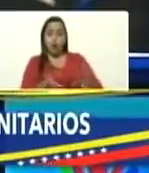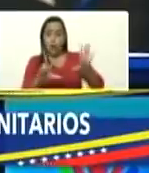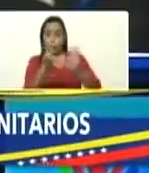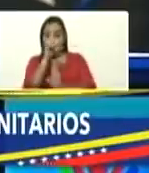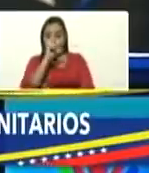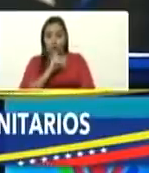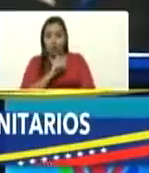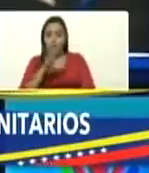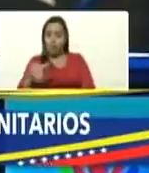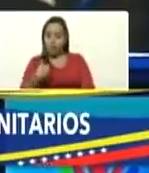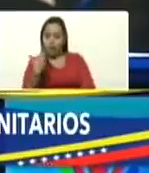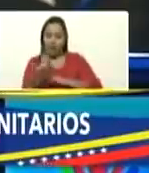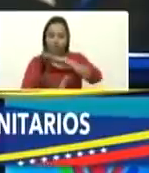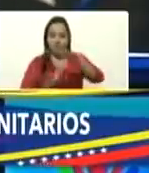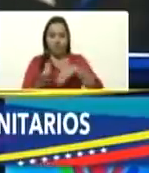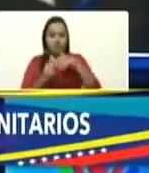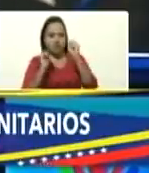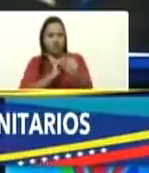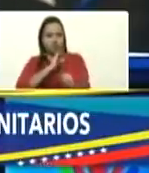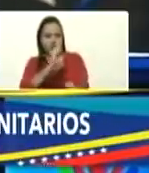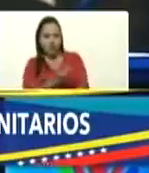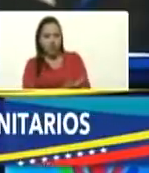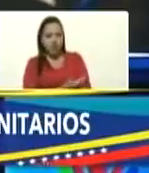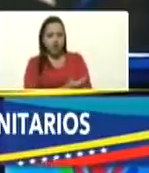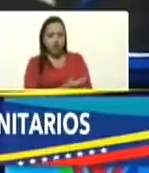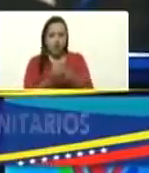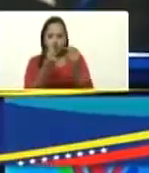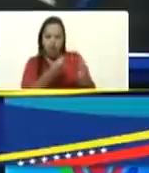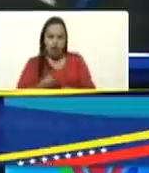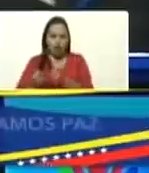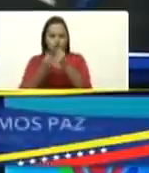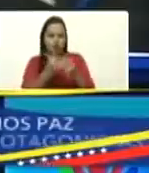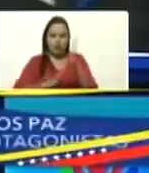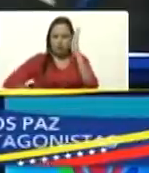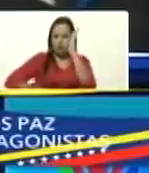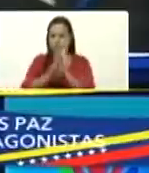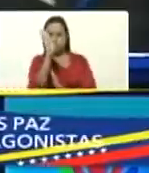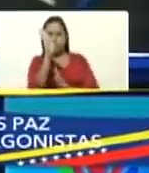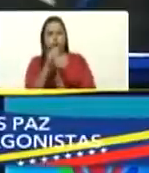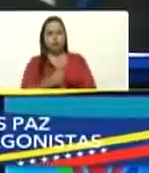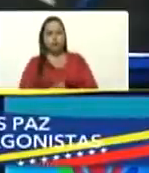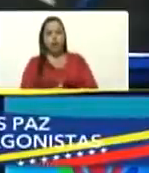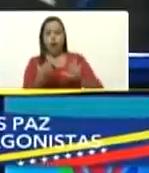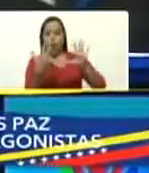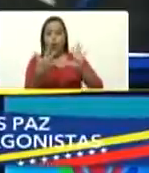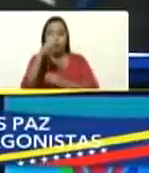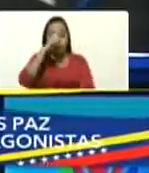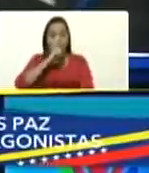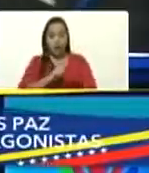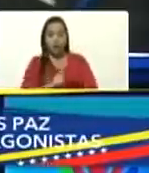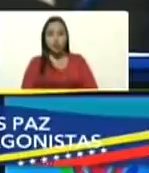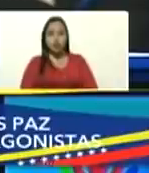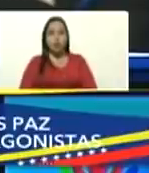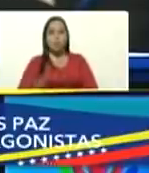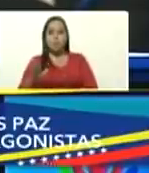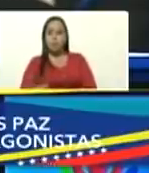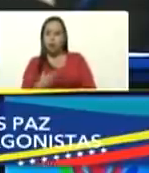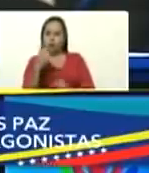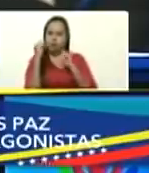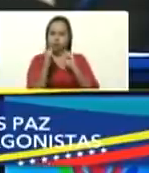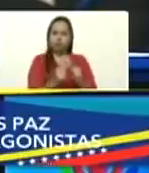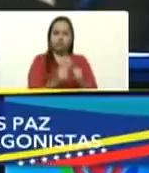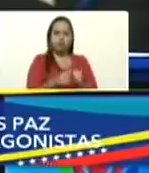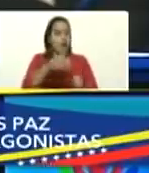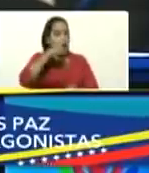8 años para echar bases poderosas de una economía potencia. 8 años para consolidar el